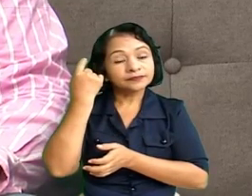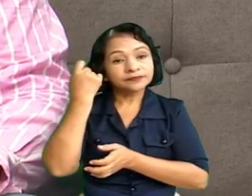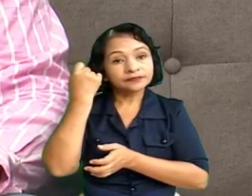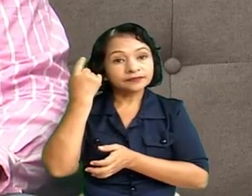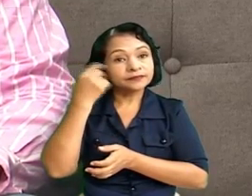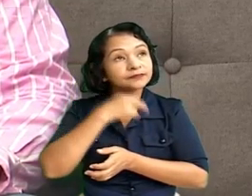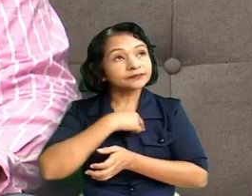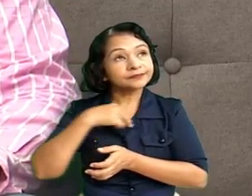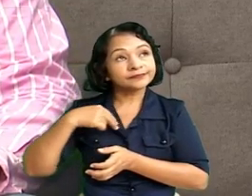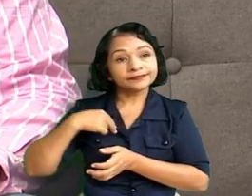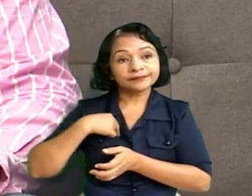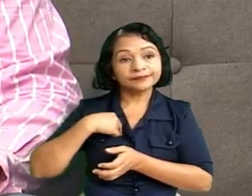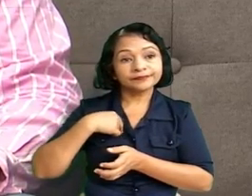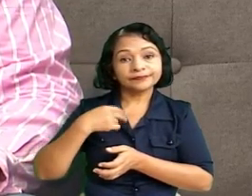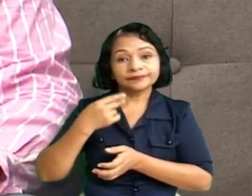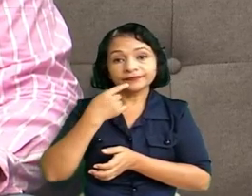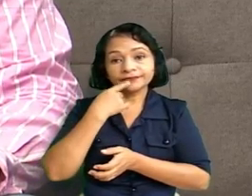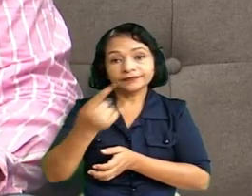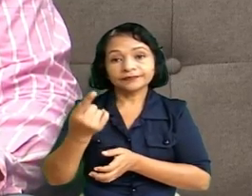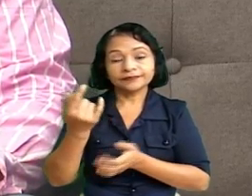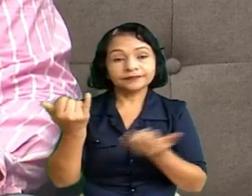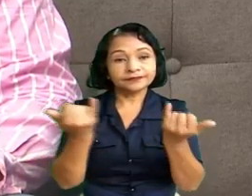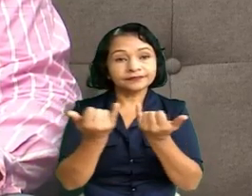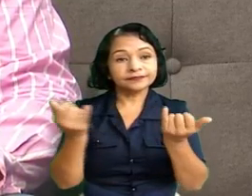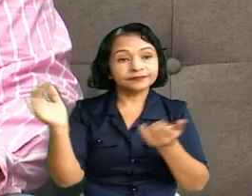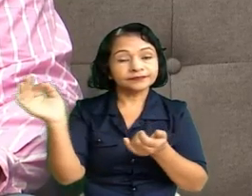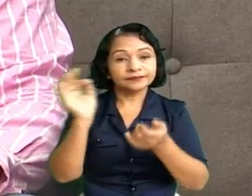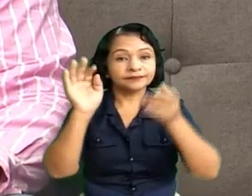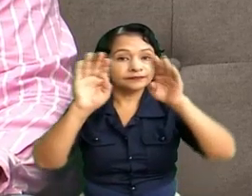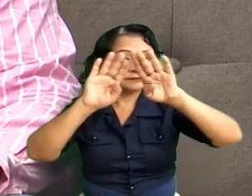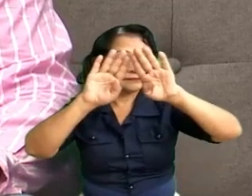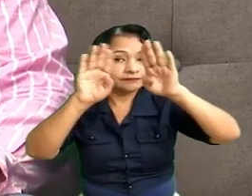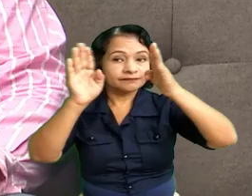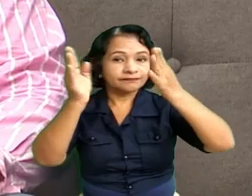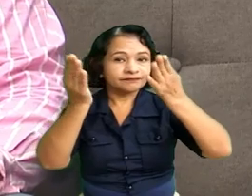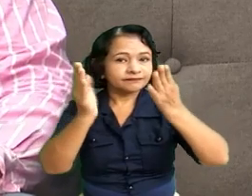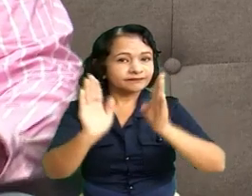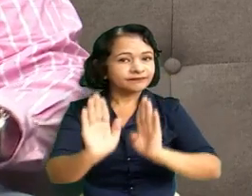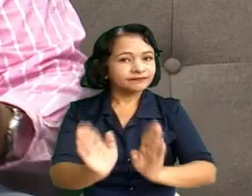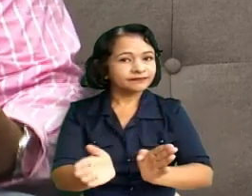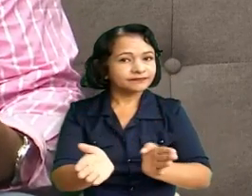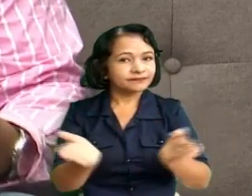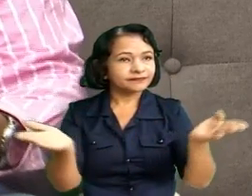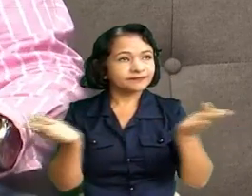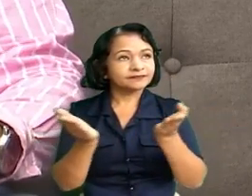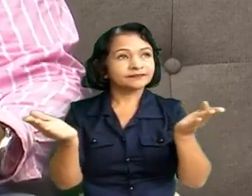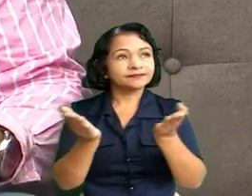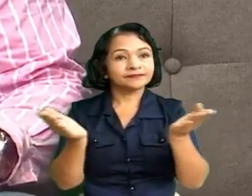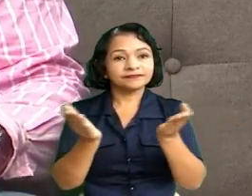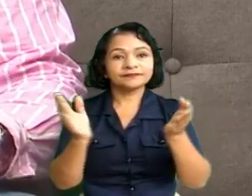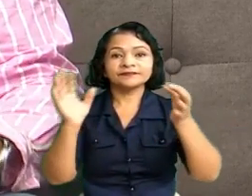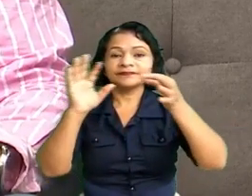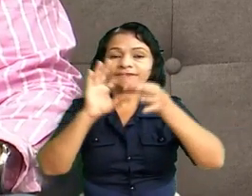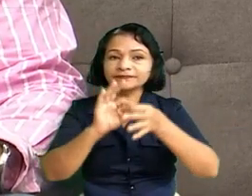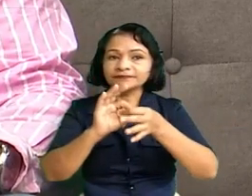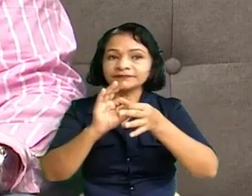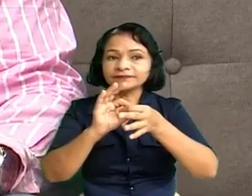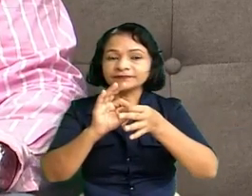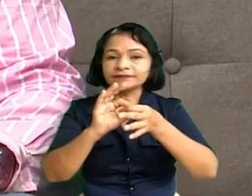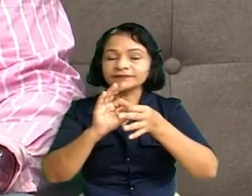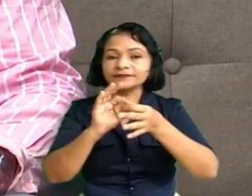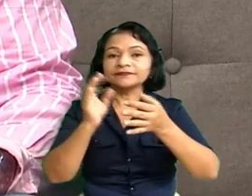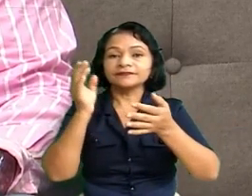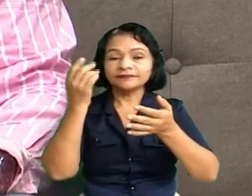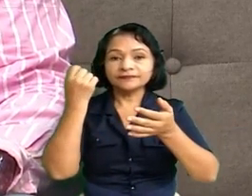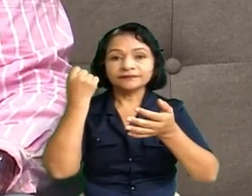Blanquita Arauz a partir de esa mujer que estuvo envuelta al uno de estudiarla, pues precisamente